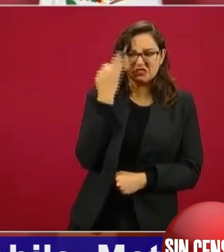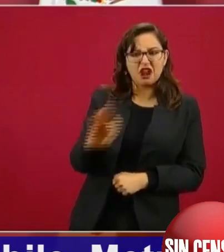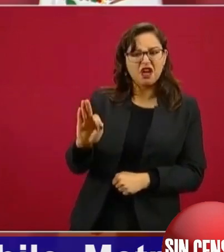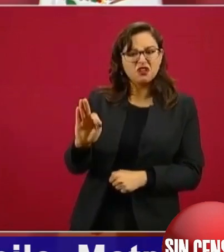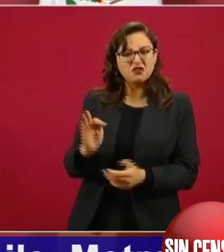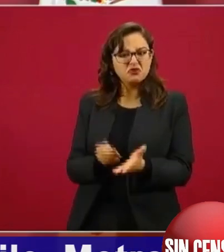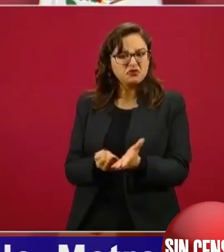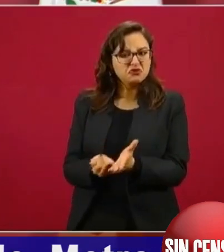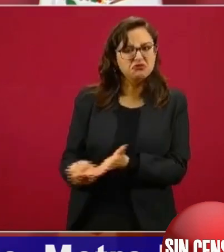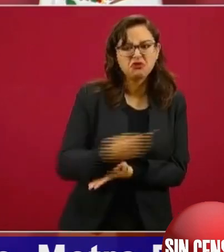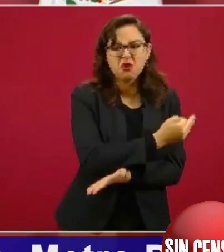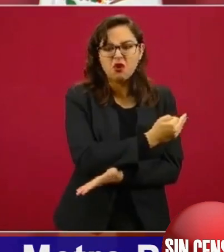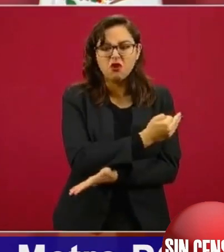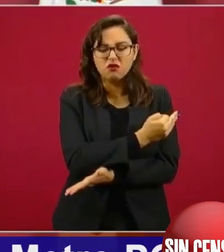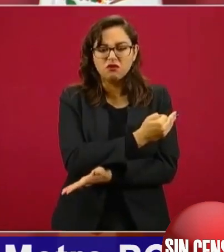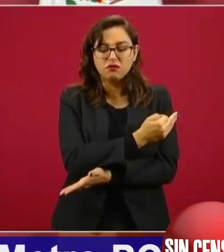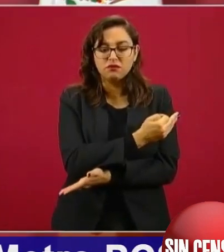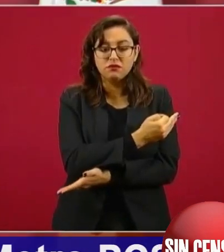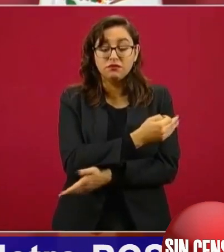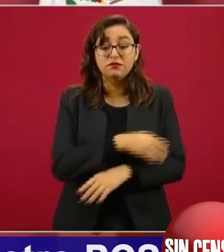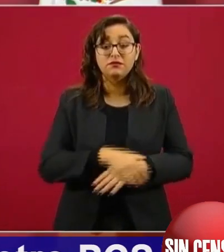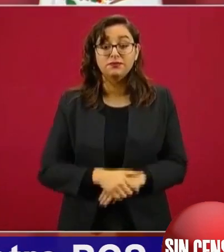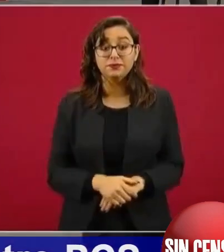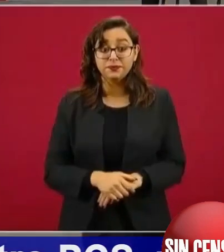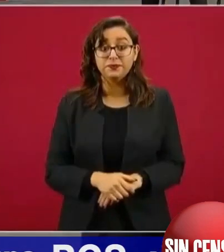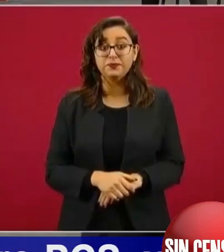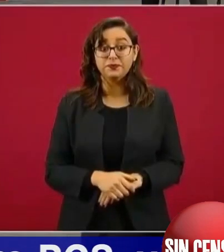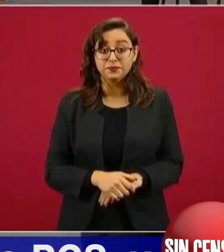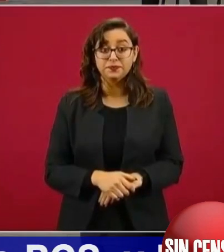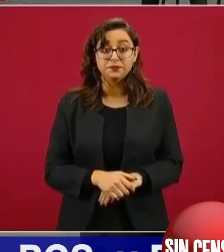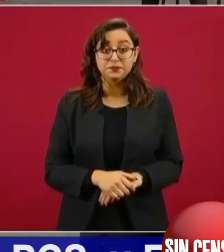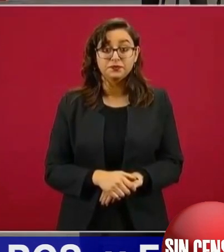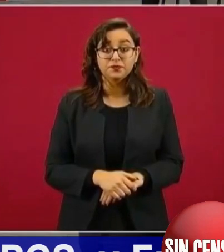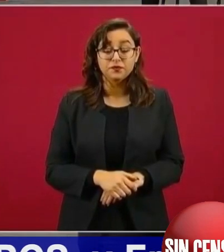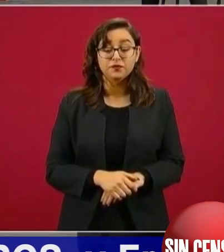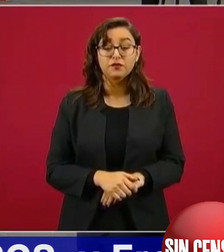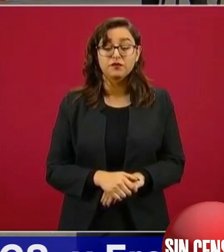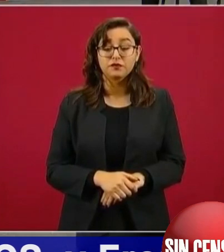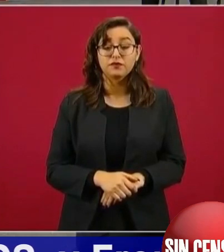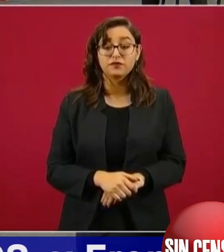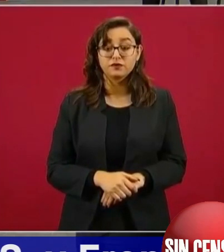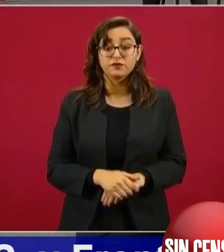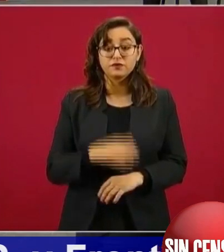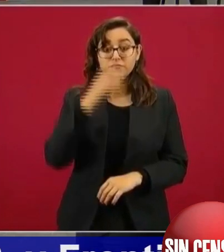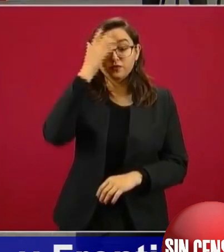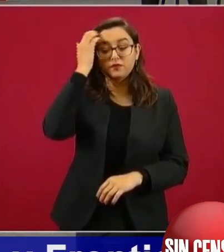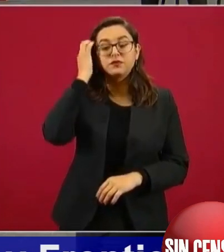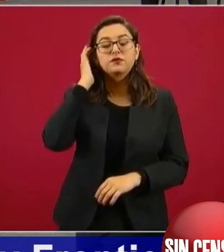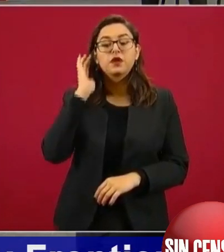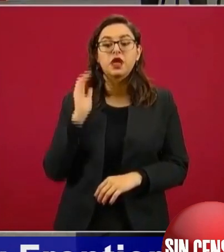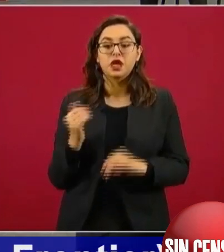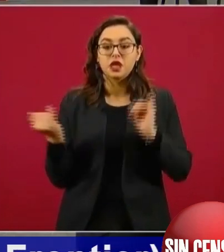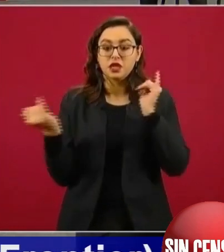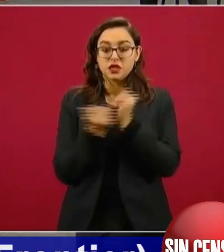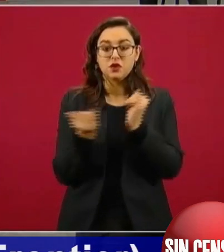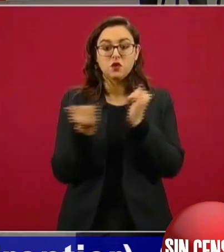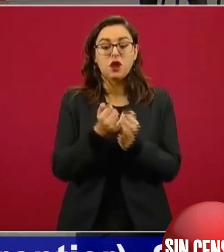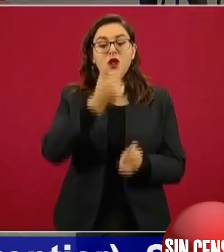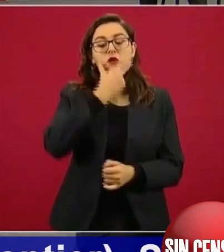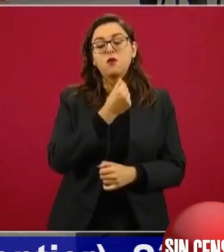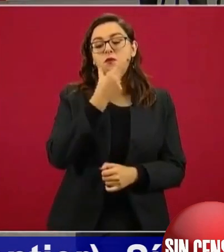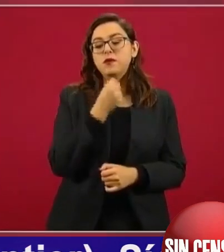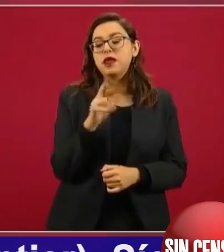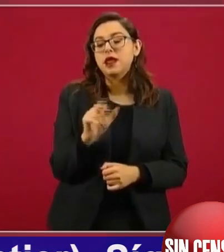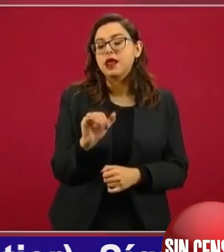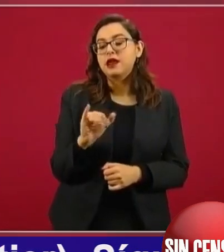Aquí abro un paréntesis para decir que lo mismo mencionaba Ricardo Flores Magón